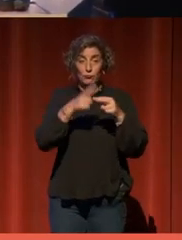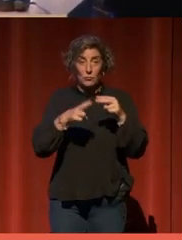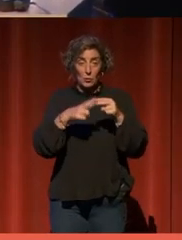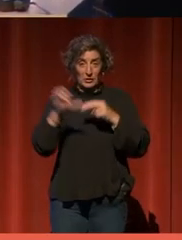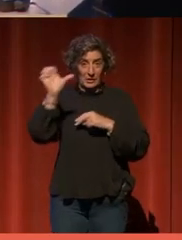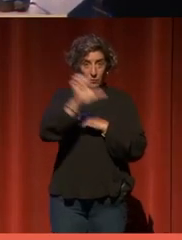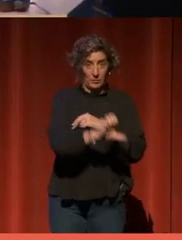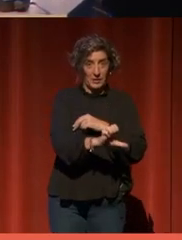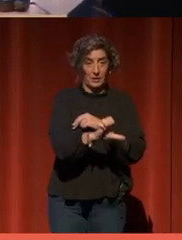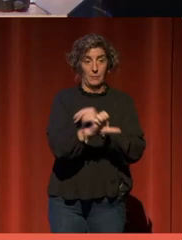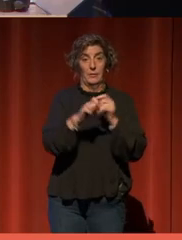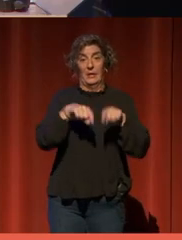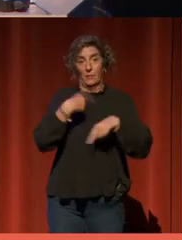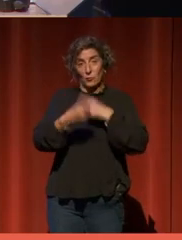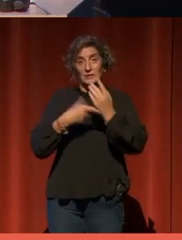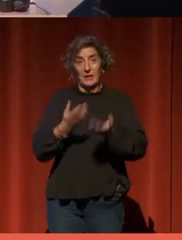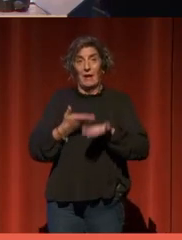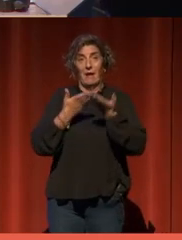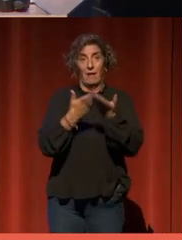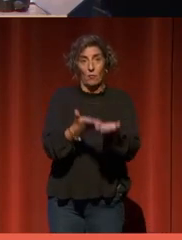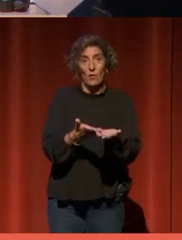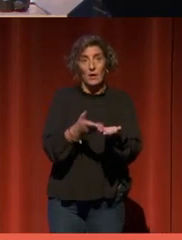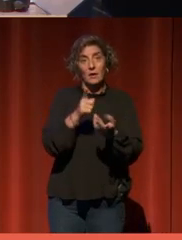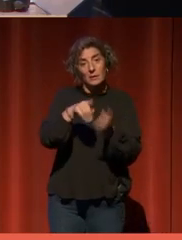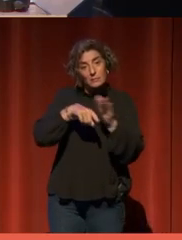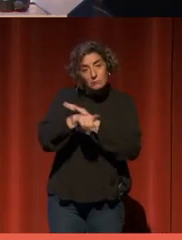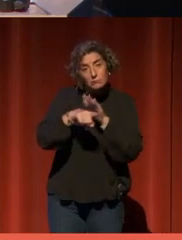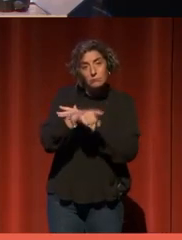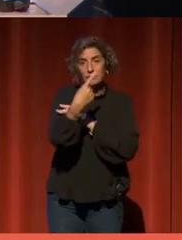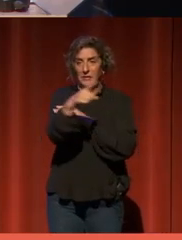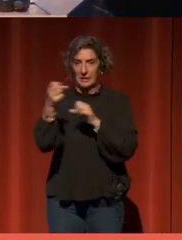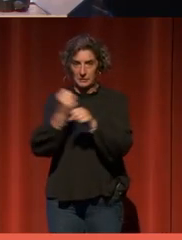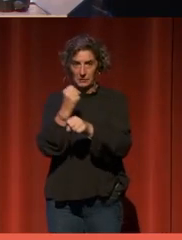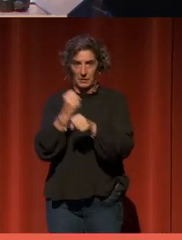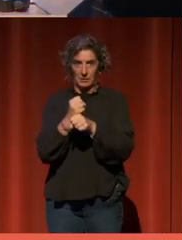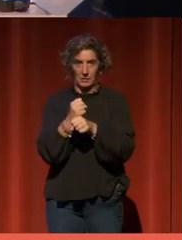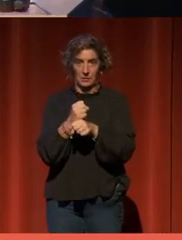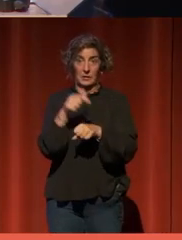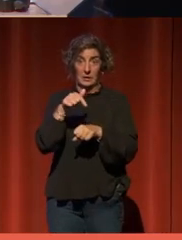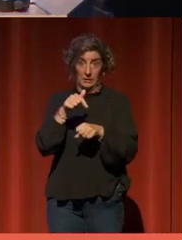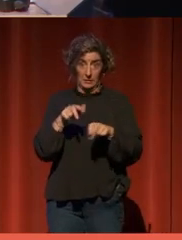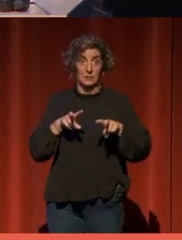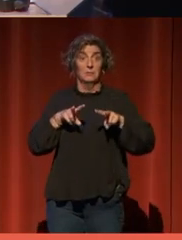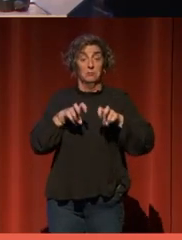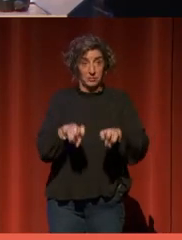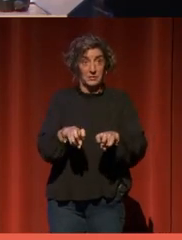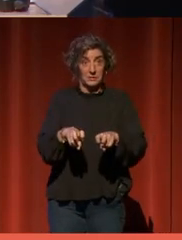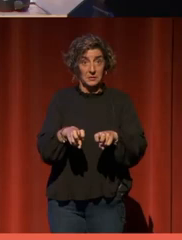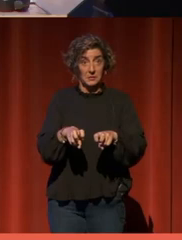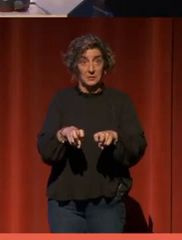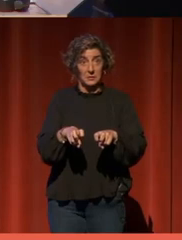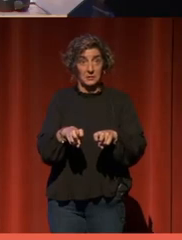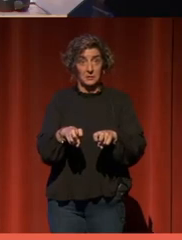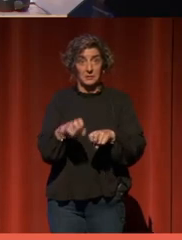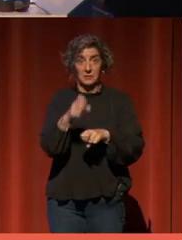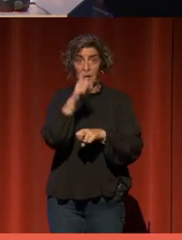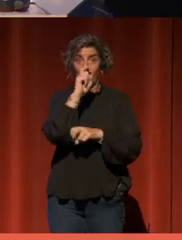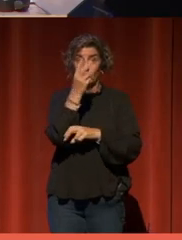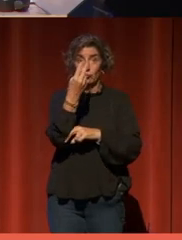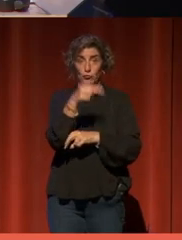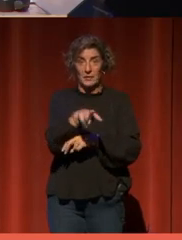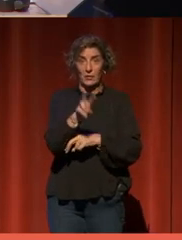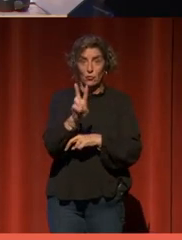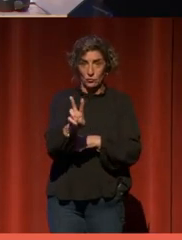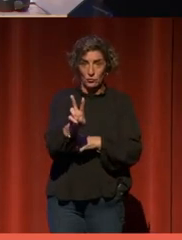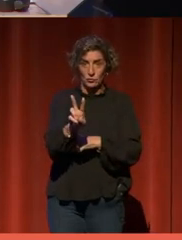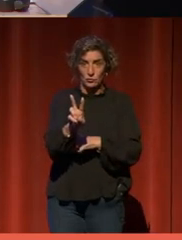para ayudarles en su trabajo entonces como digo se estableció en 2002